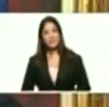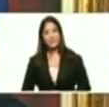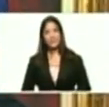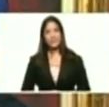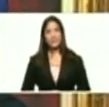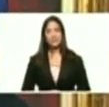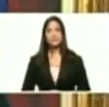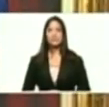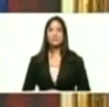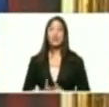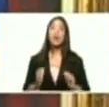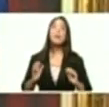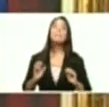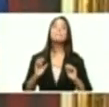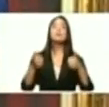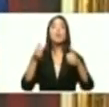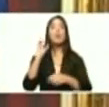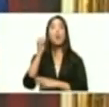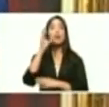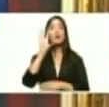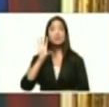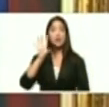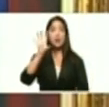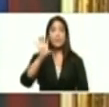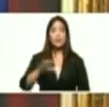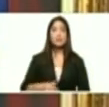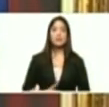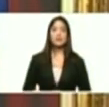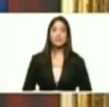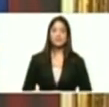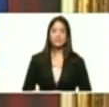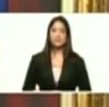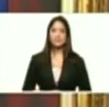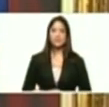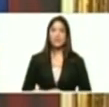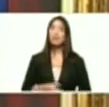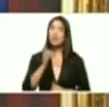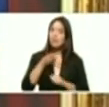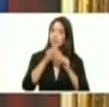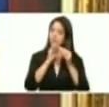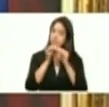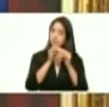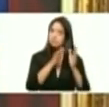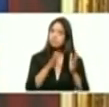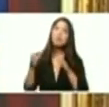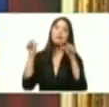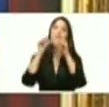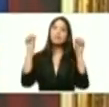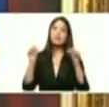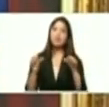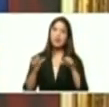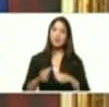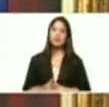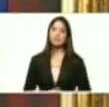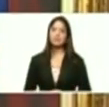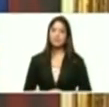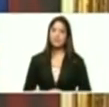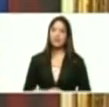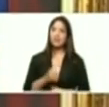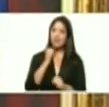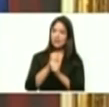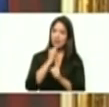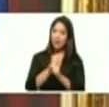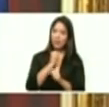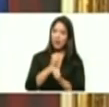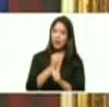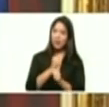Vamos al Congreso de la Patria. Y hay que perfeccionar el sistema de trabajo